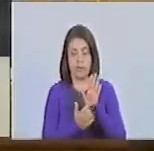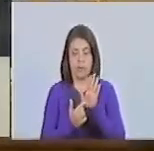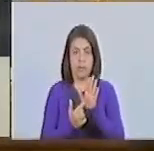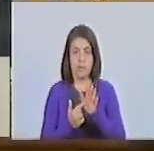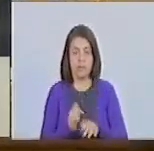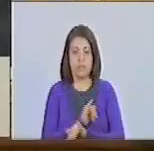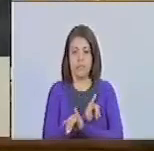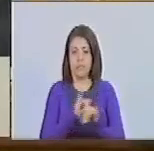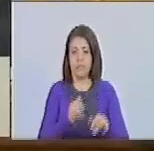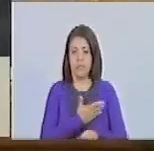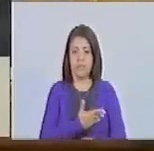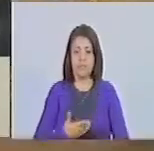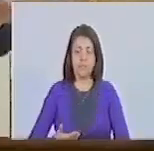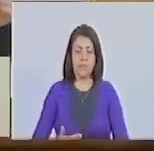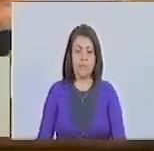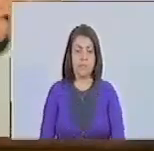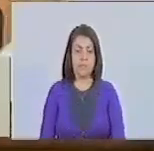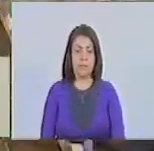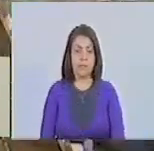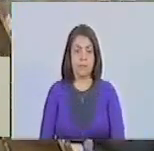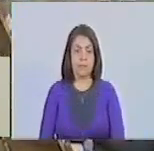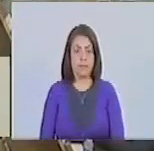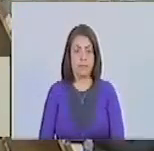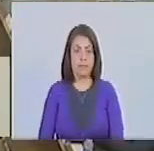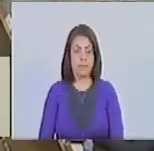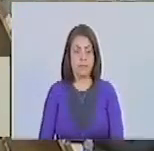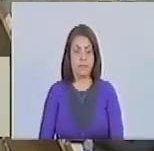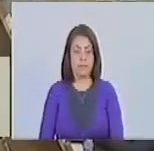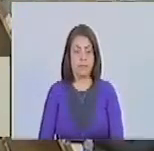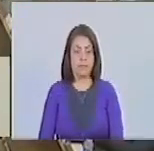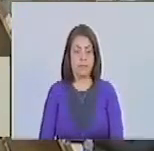lista anexa. Es todo, ciudadano presidente.